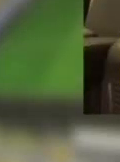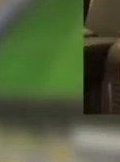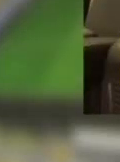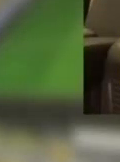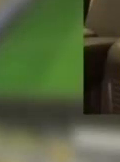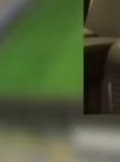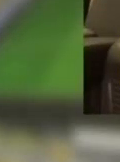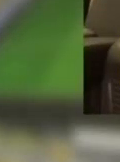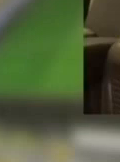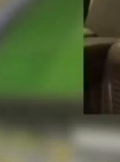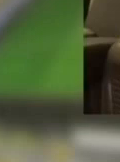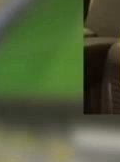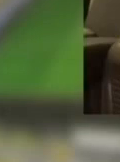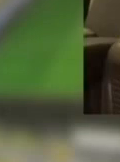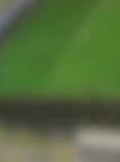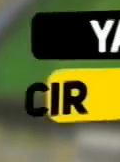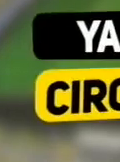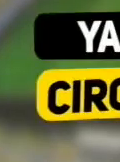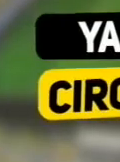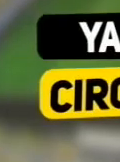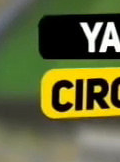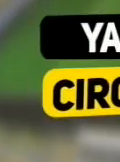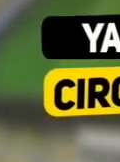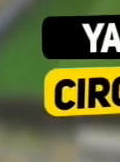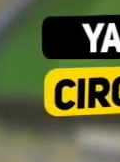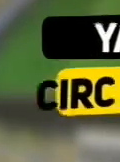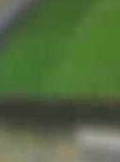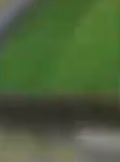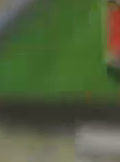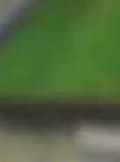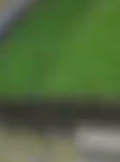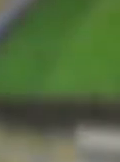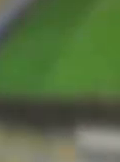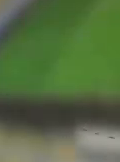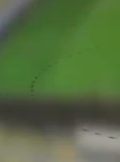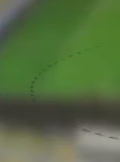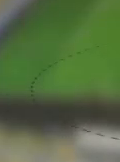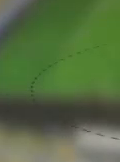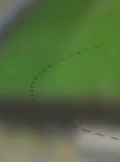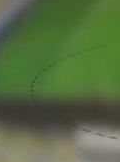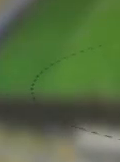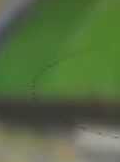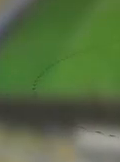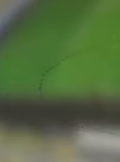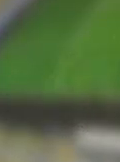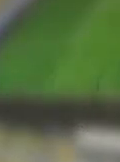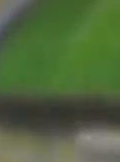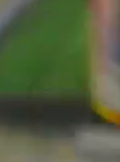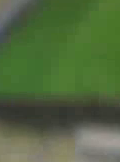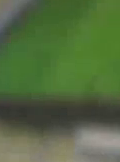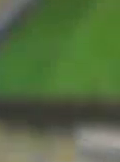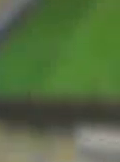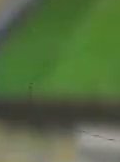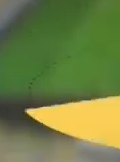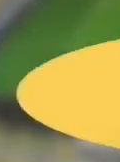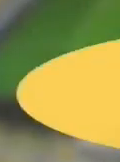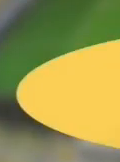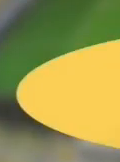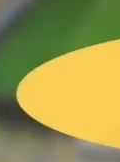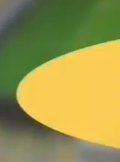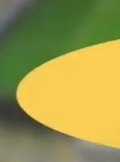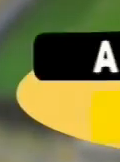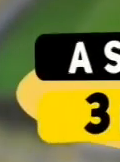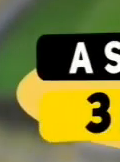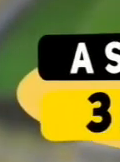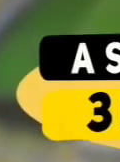jugadores, directivos y más novedades amarillas. Ya en circulación, encuéntrala en Farmacias, Fibeca, Supermaxi y Mi Comisariato o con tu canillita